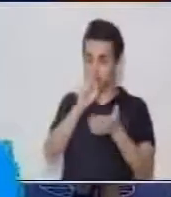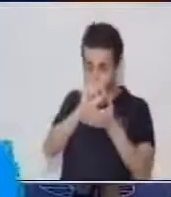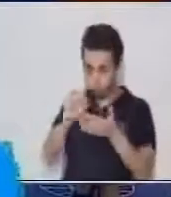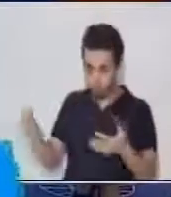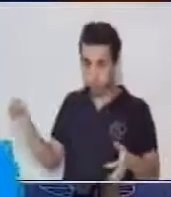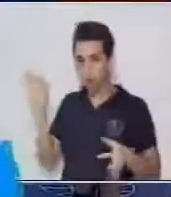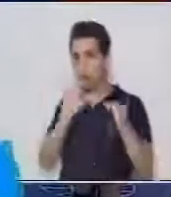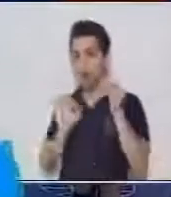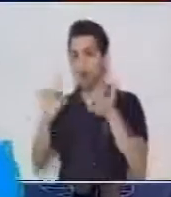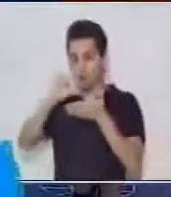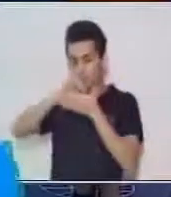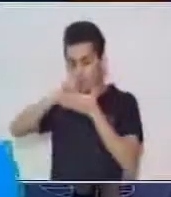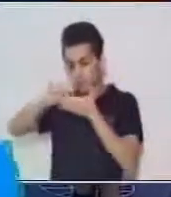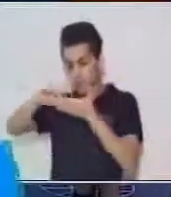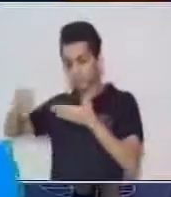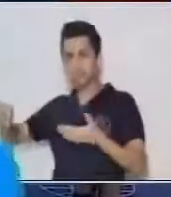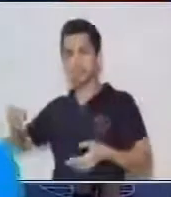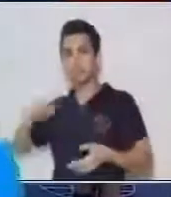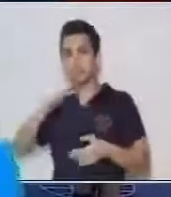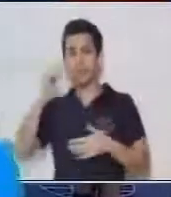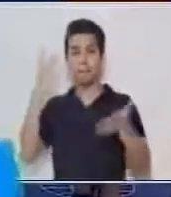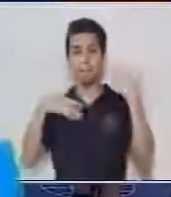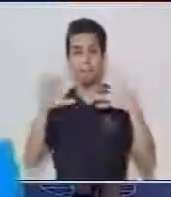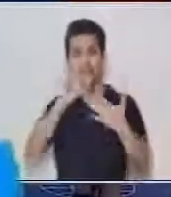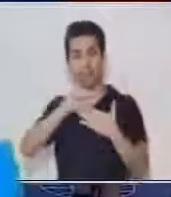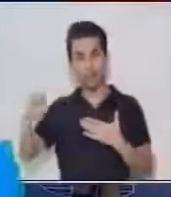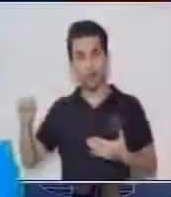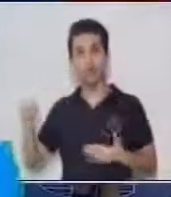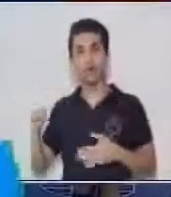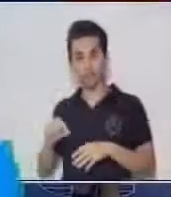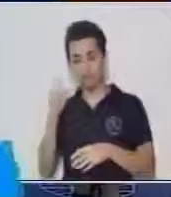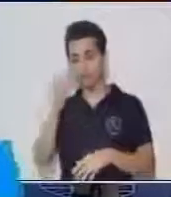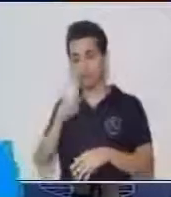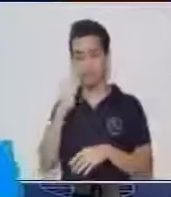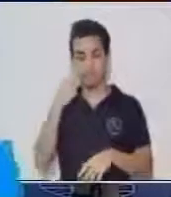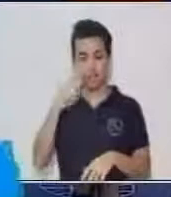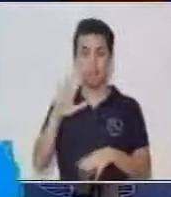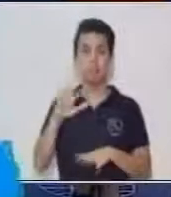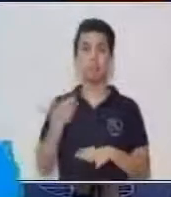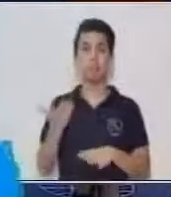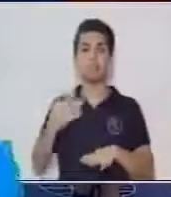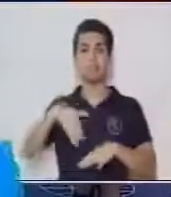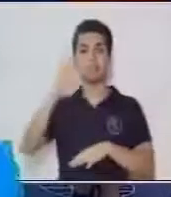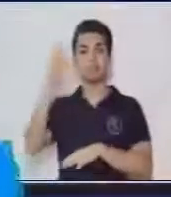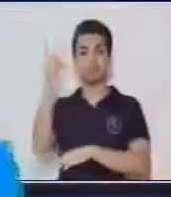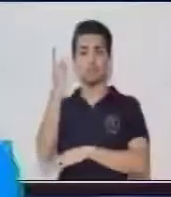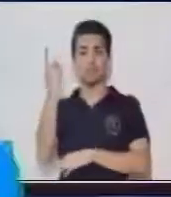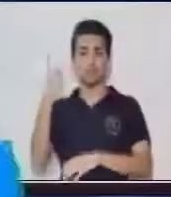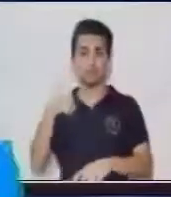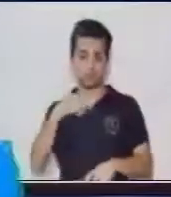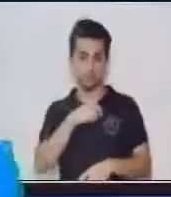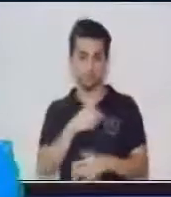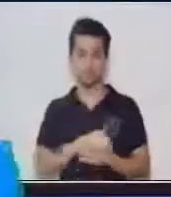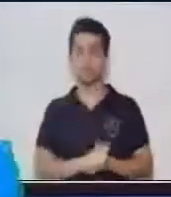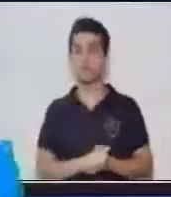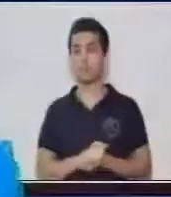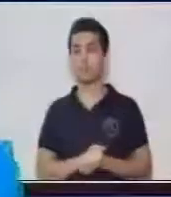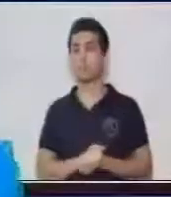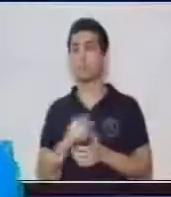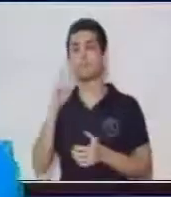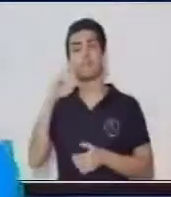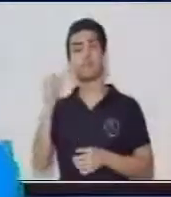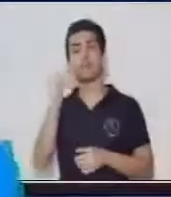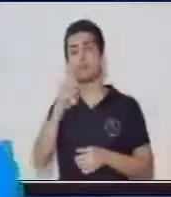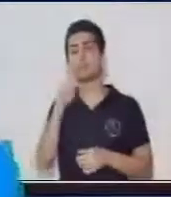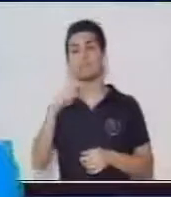donde vamos a ir subrayando lo más importante para nosotros. Esta información es fundamental porque todo